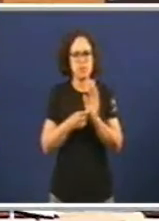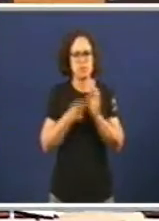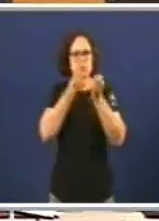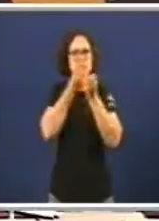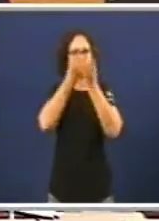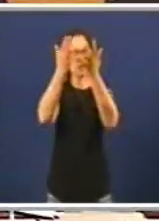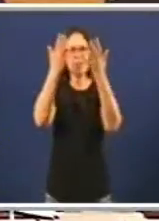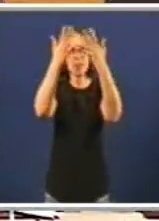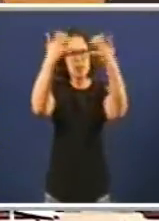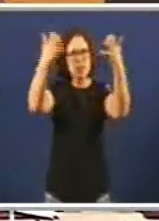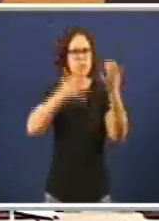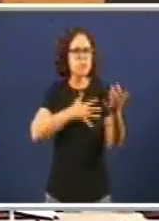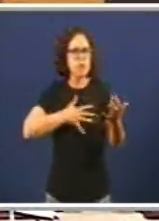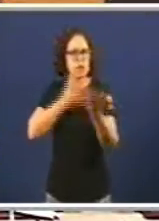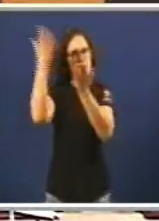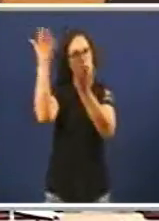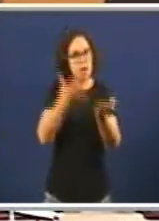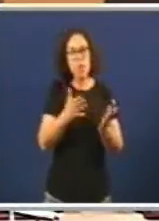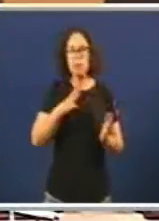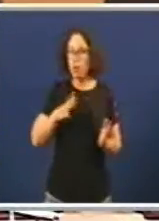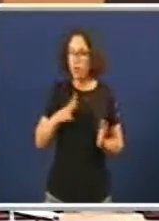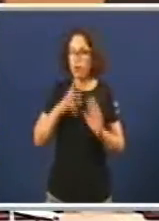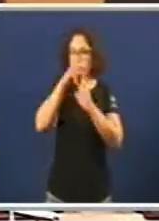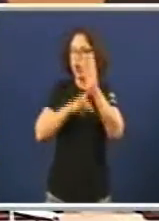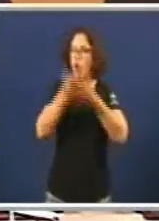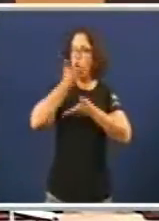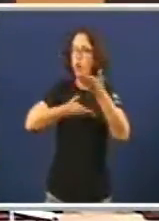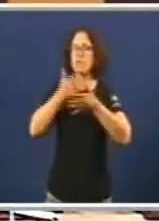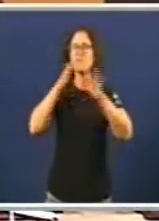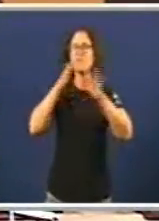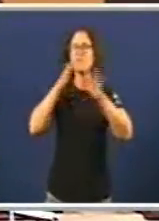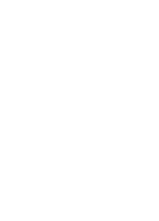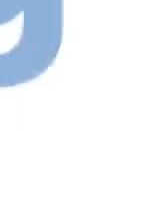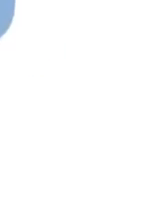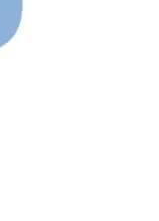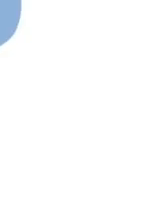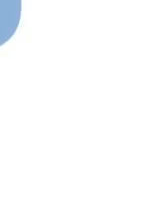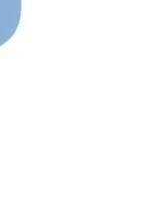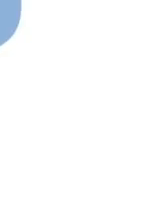eu encantado de que estén aquí, pero, por favor, pídolle que colaboren tamén. Creo que...